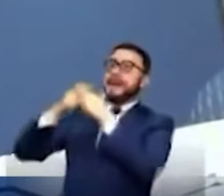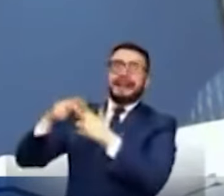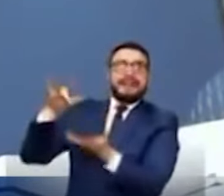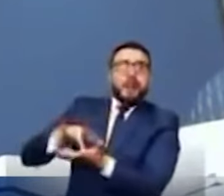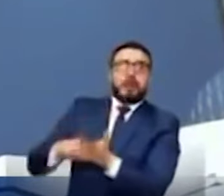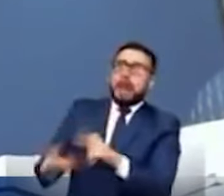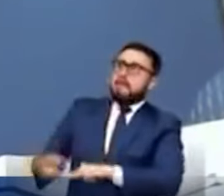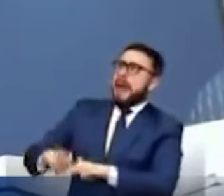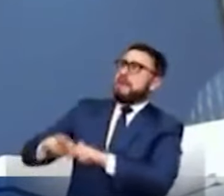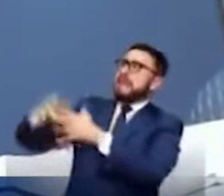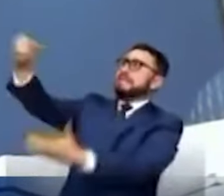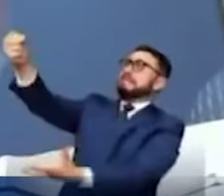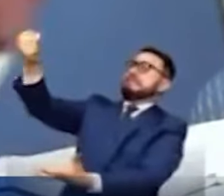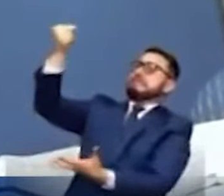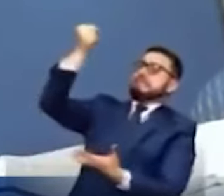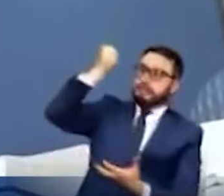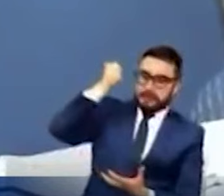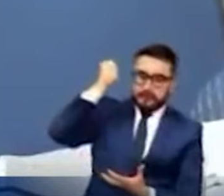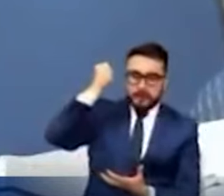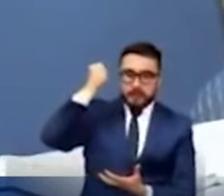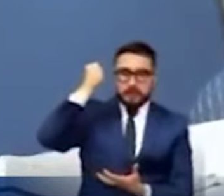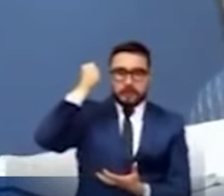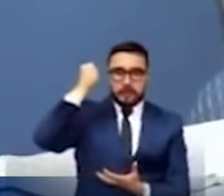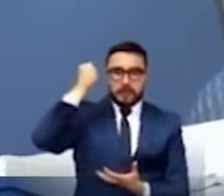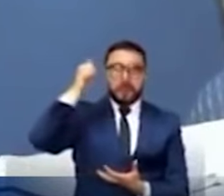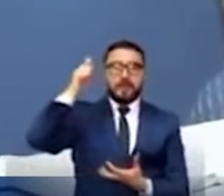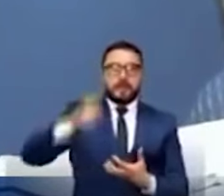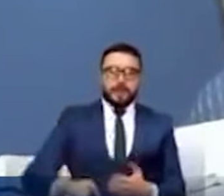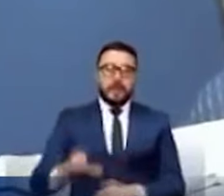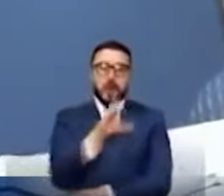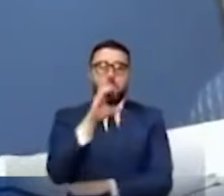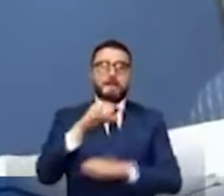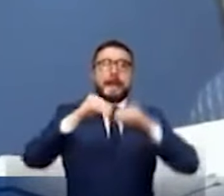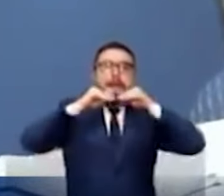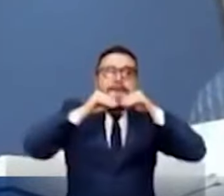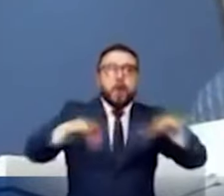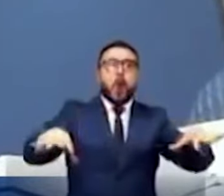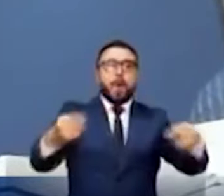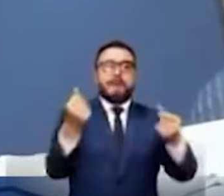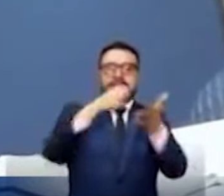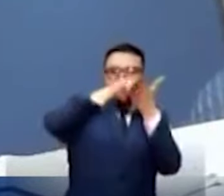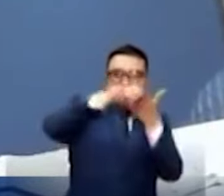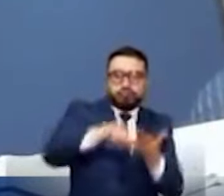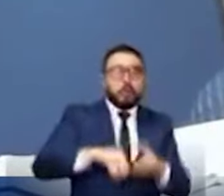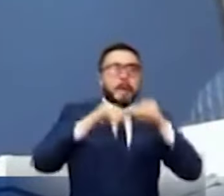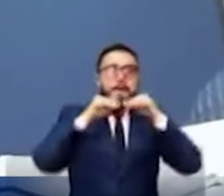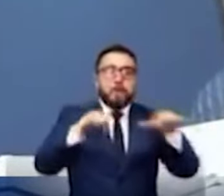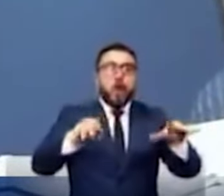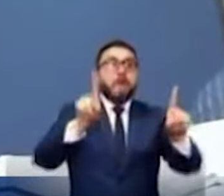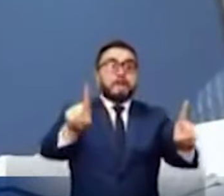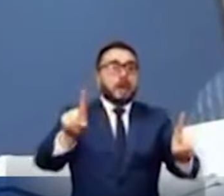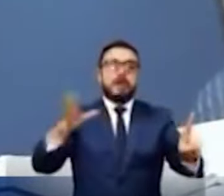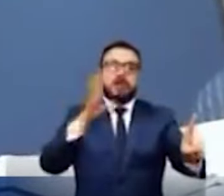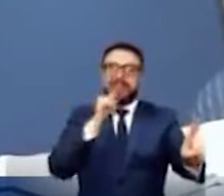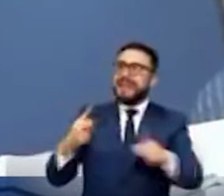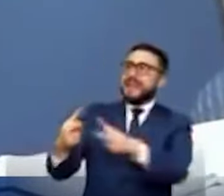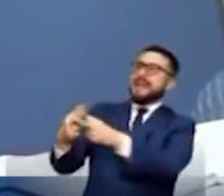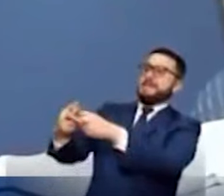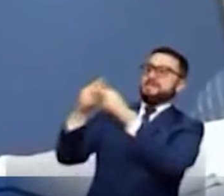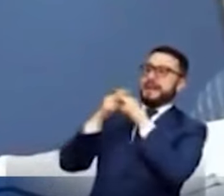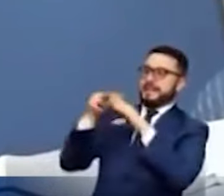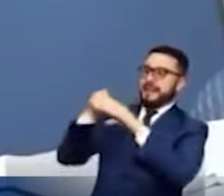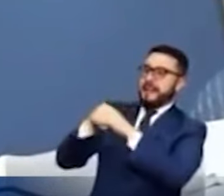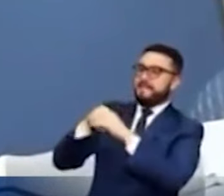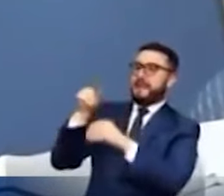mal o bien hechas, debió ser una emisión de dinero, fue un endeudamiento, endeudamiento express con el